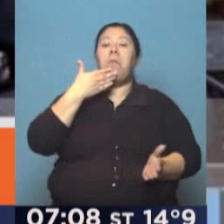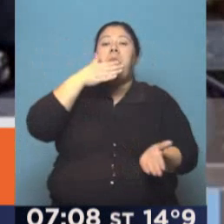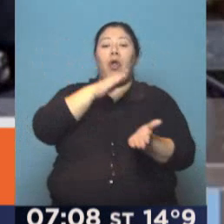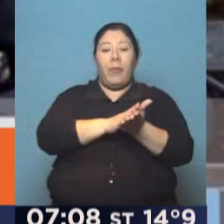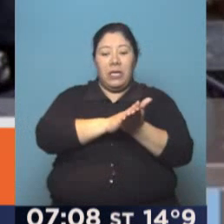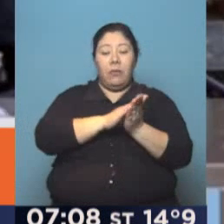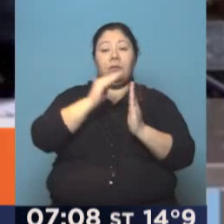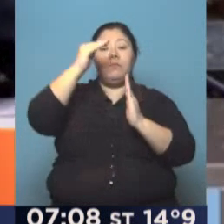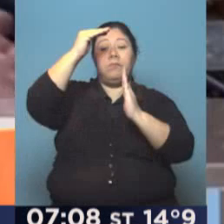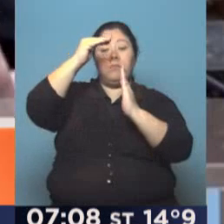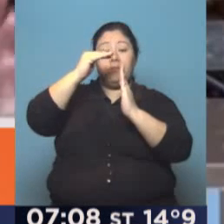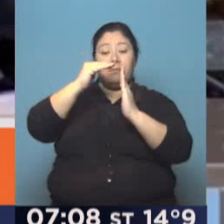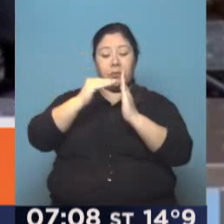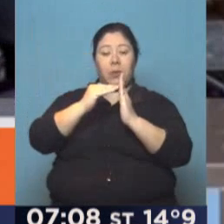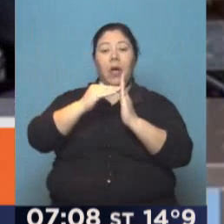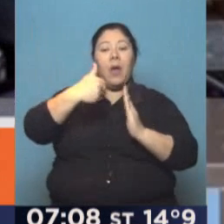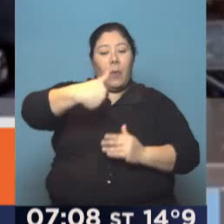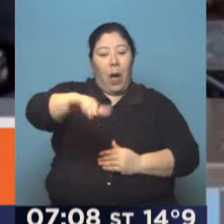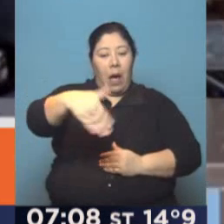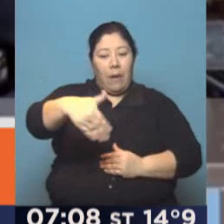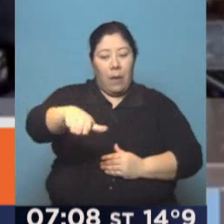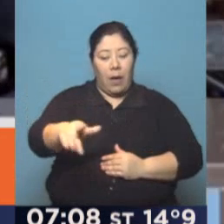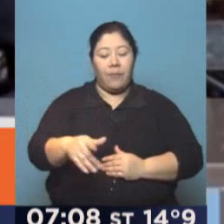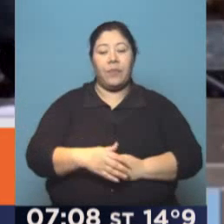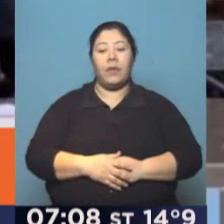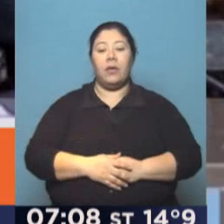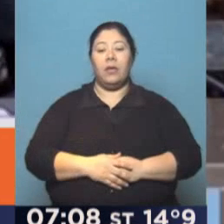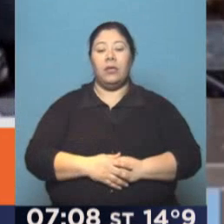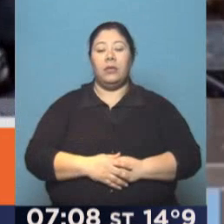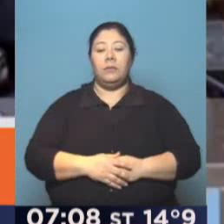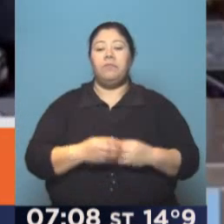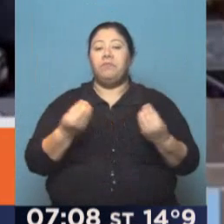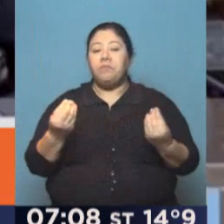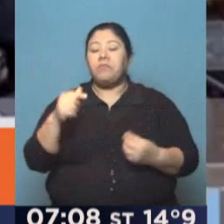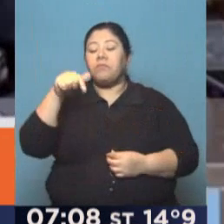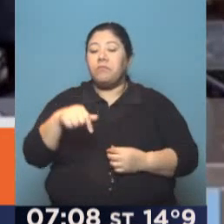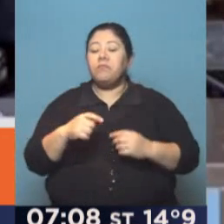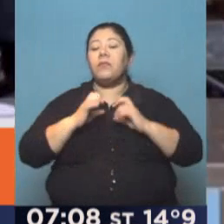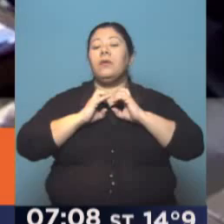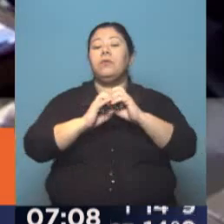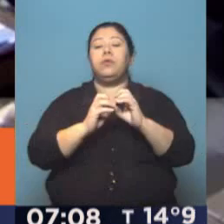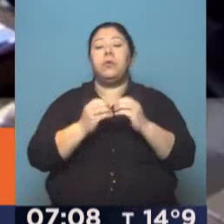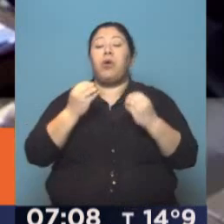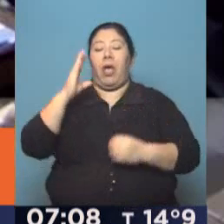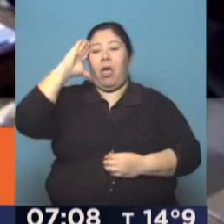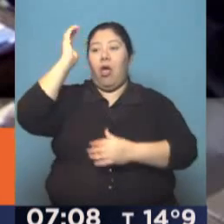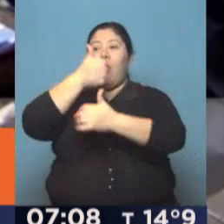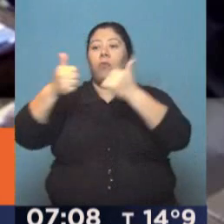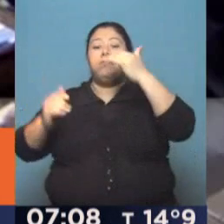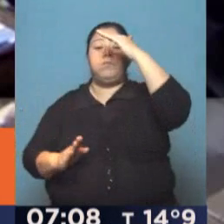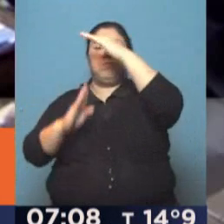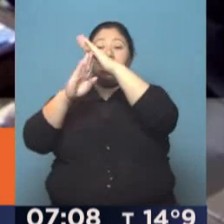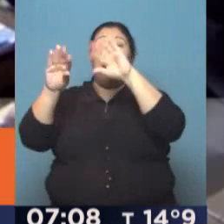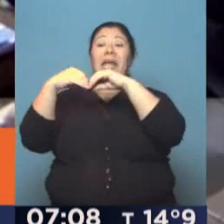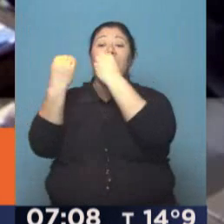está en marcha. Independientemente de la discusión ahora del impacto del fallo de la Corte en lo que son las